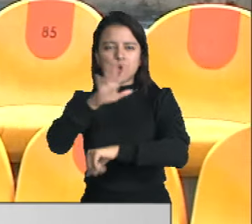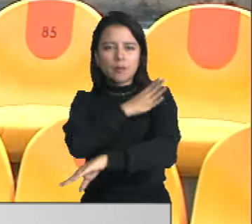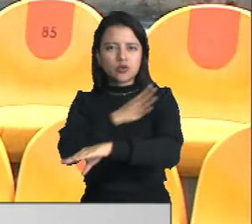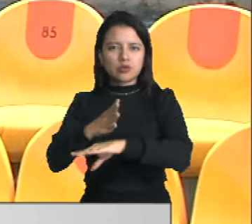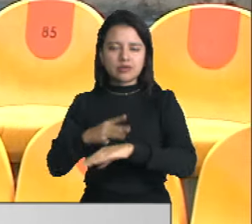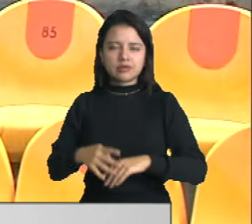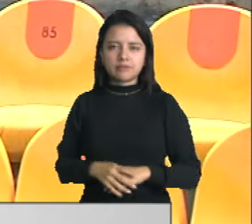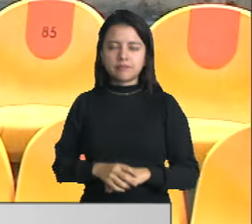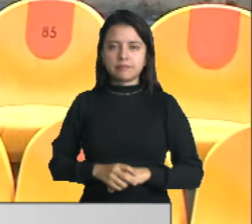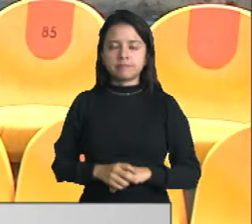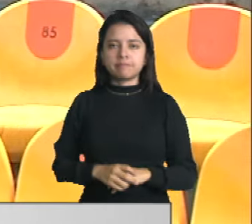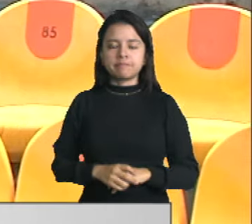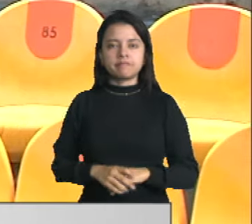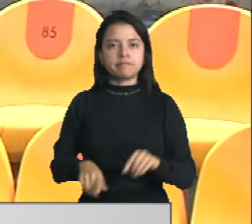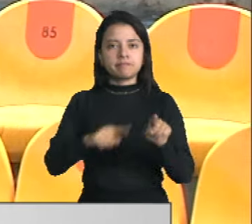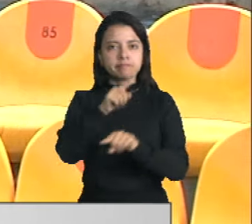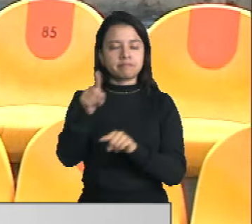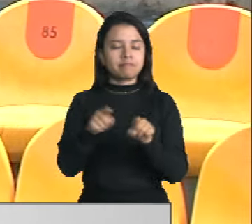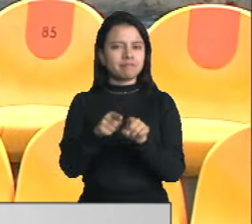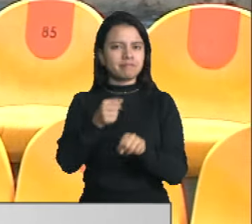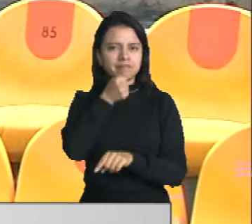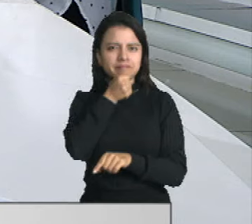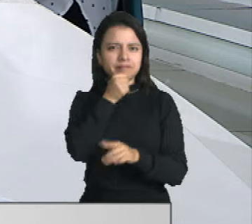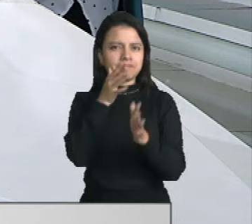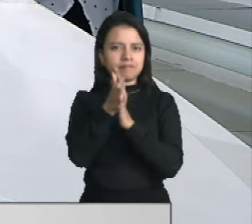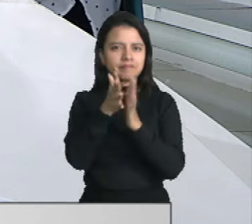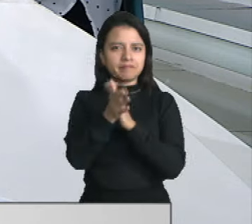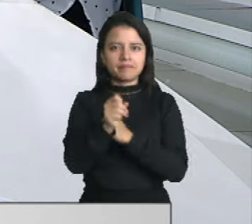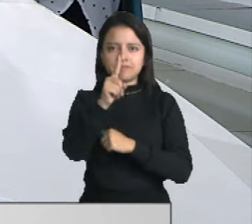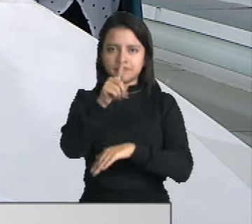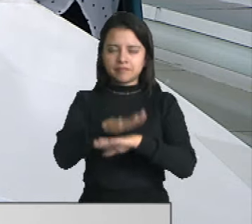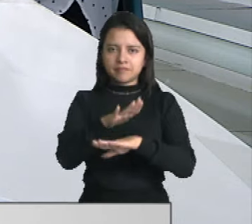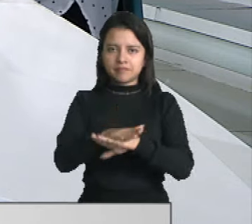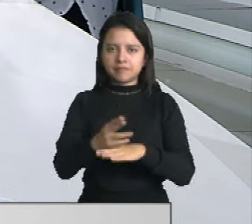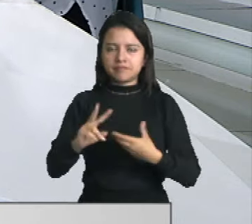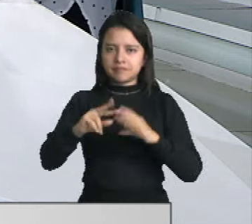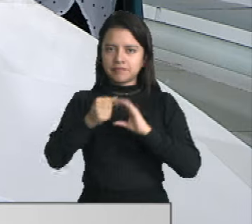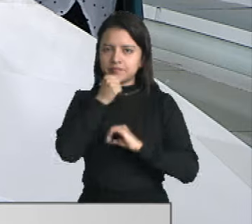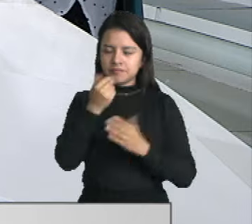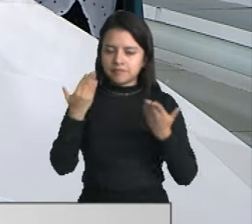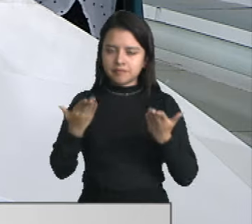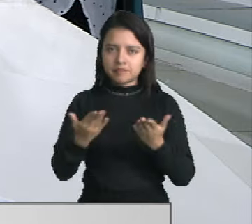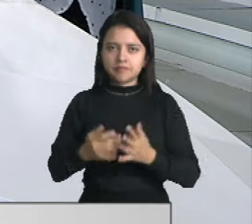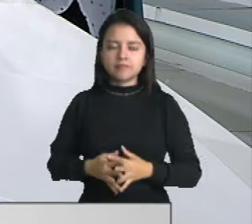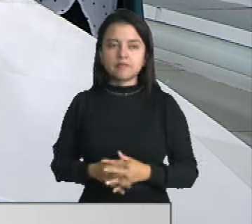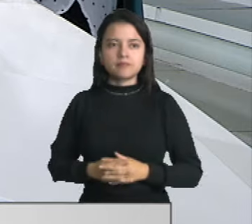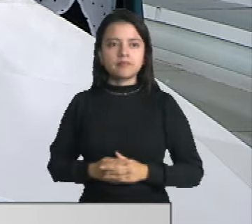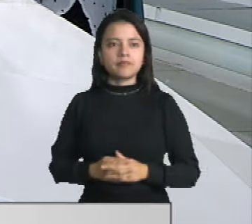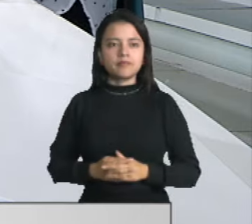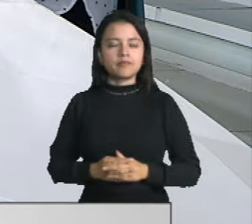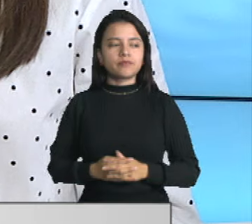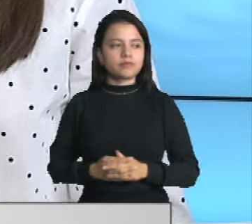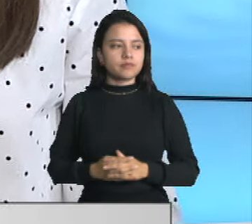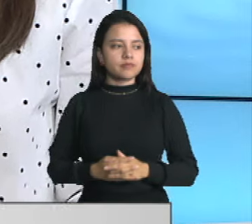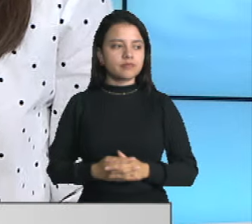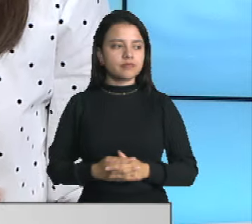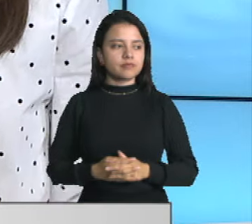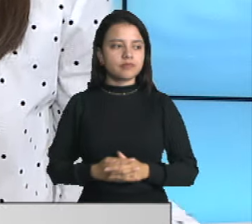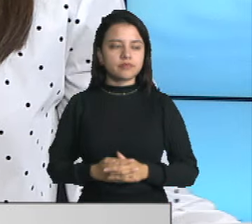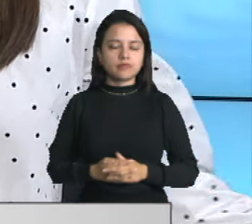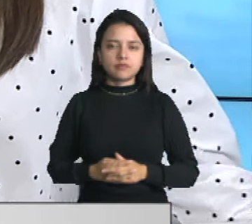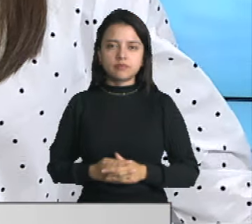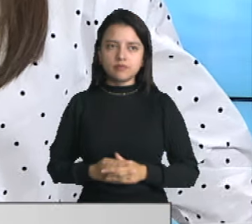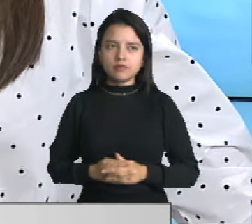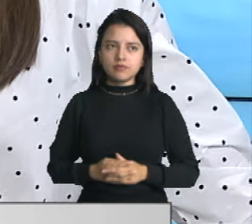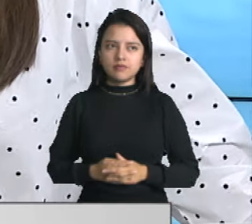Por lo pronto, esta es toda la información que entregamos a esta hora de la tarde. Hernán Muñoz, Noticentro 1, CMI. Hernán, muchas gracias. Y precisamente